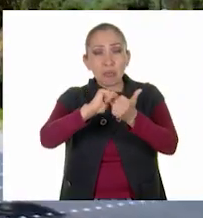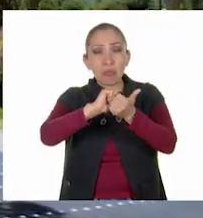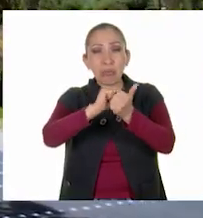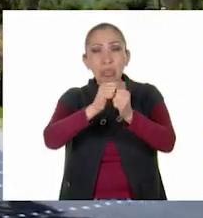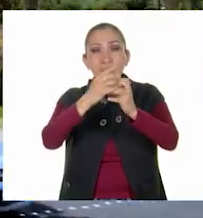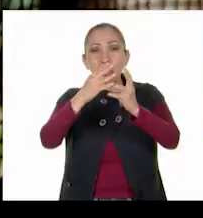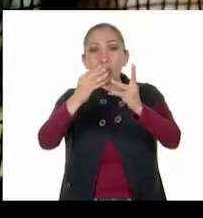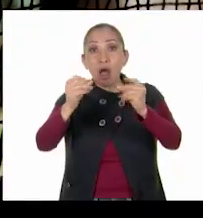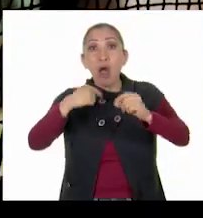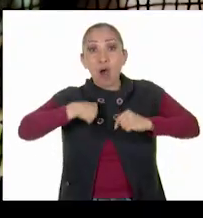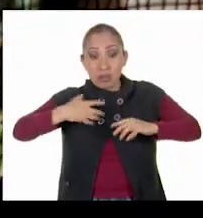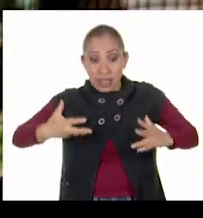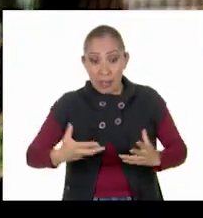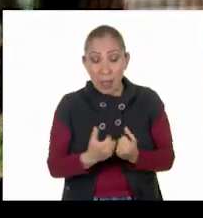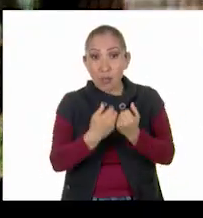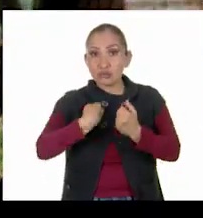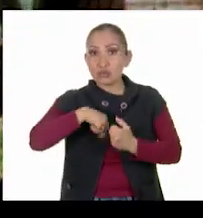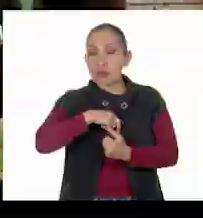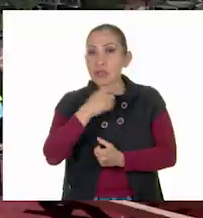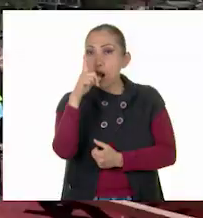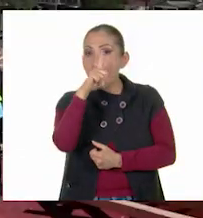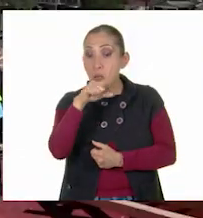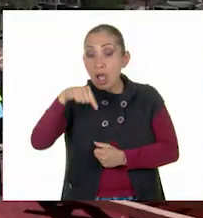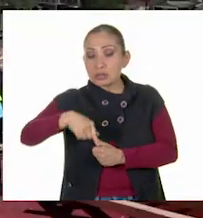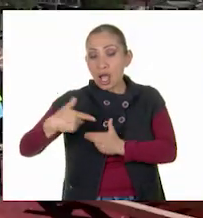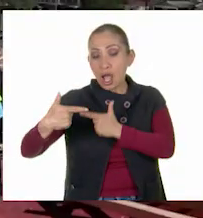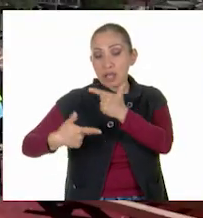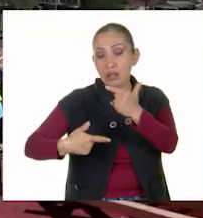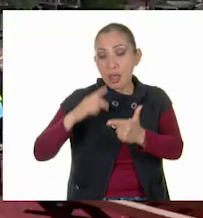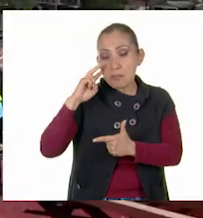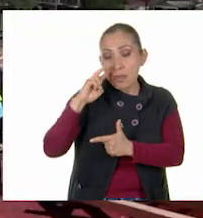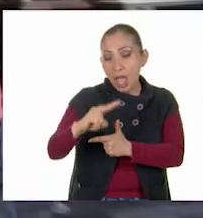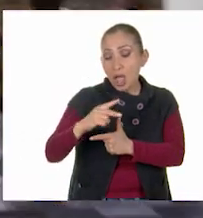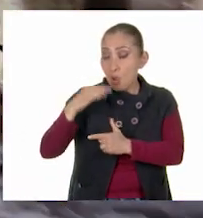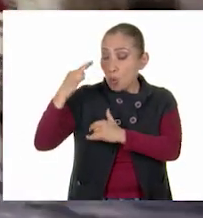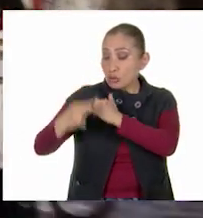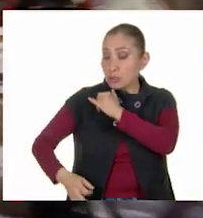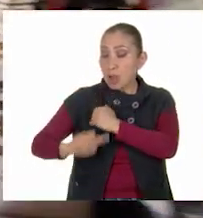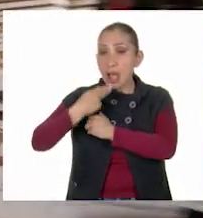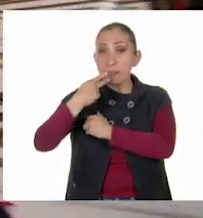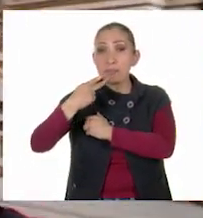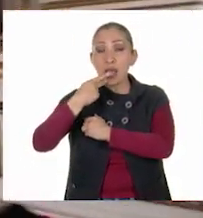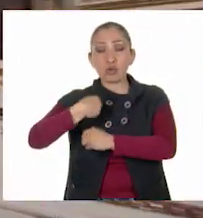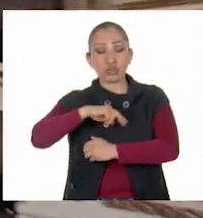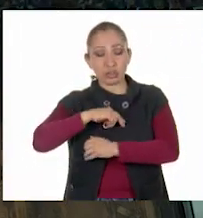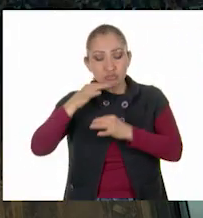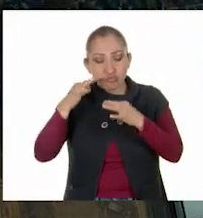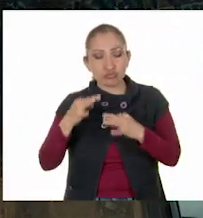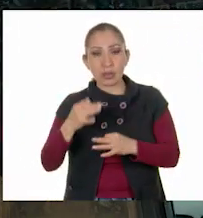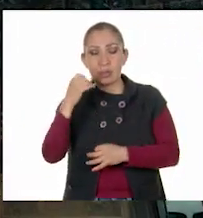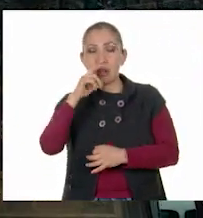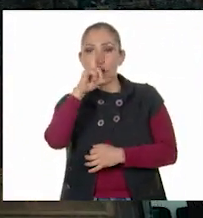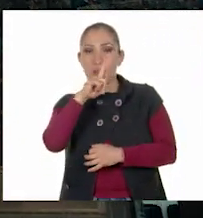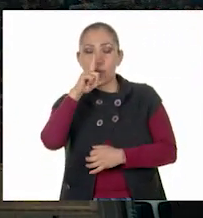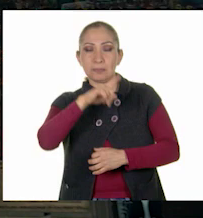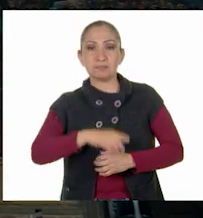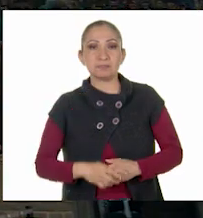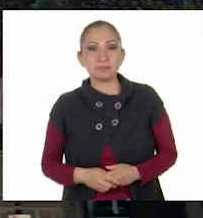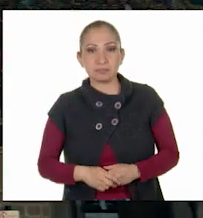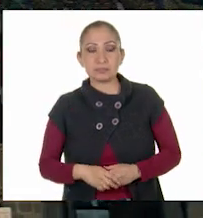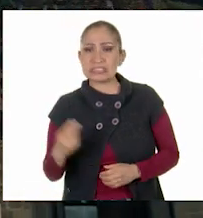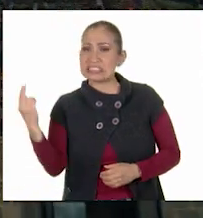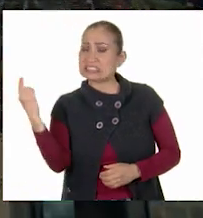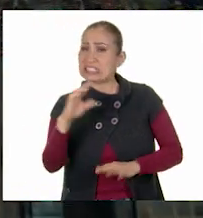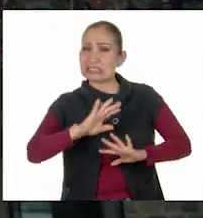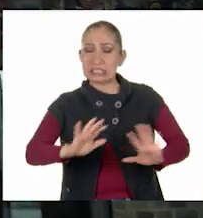O rescatamos nuestras lenguas o esta generación verá morir a los últimos hablantes de nuestra lengua madre. Urge